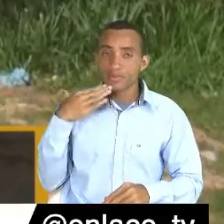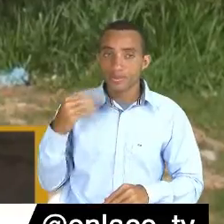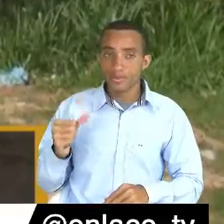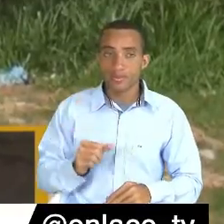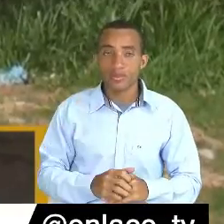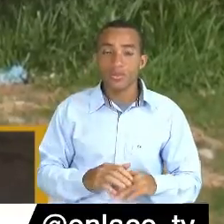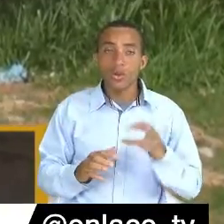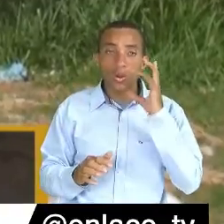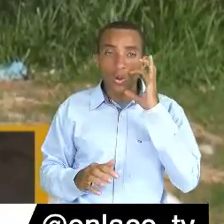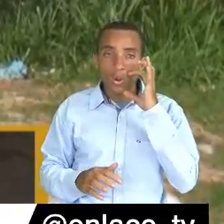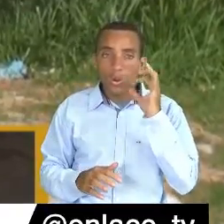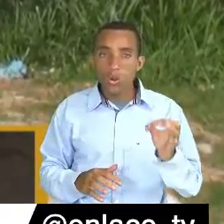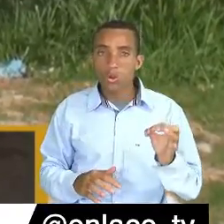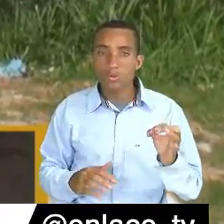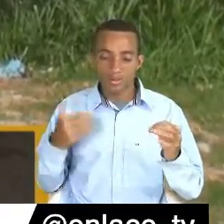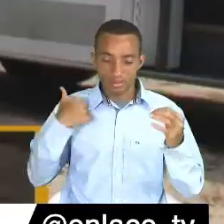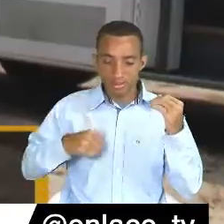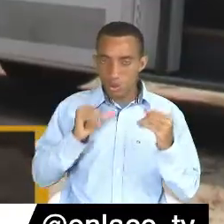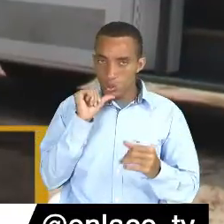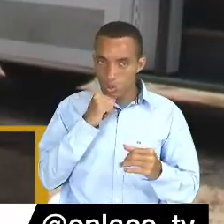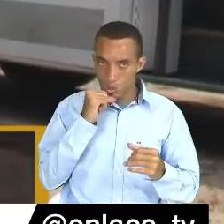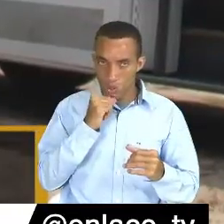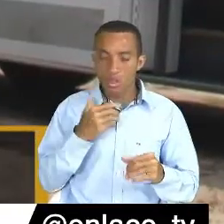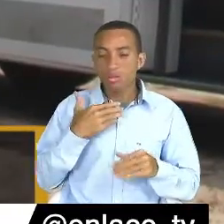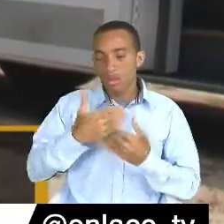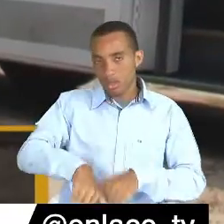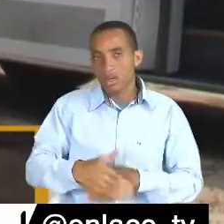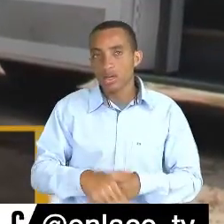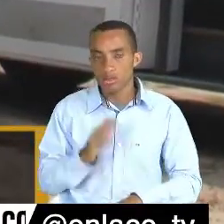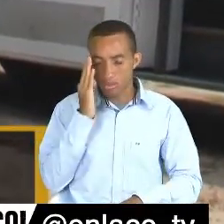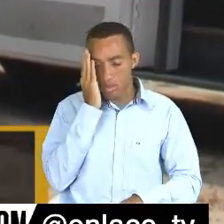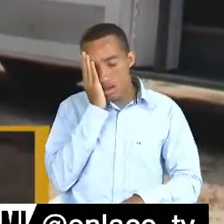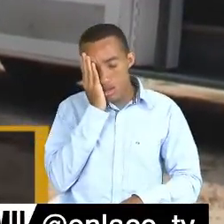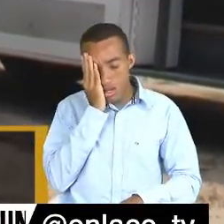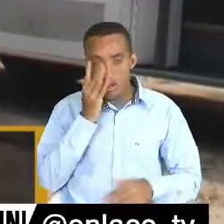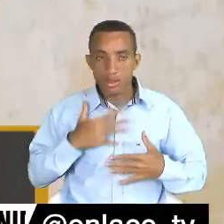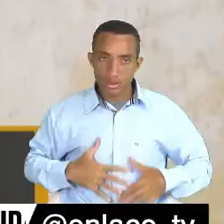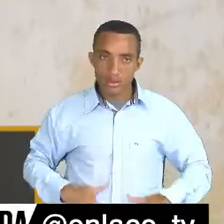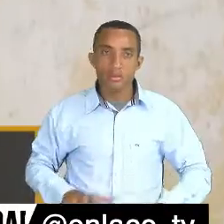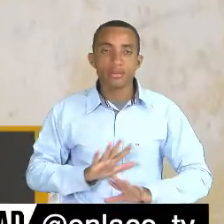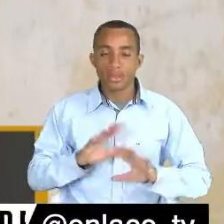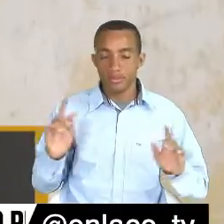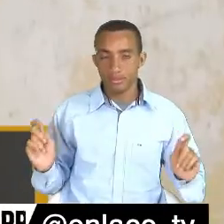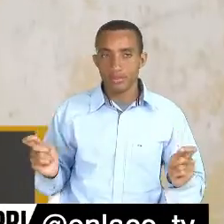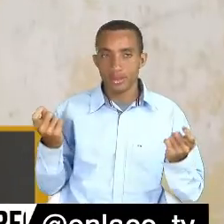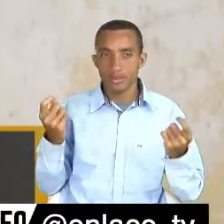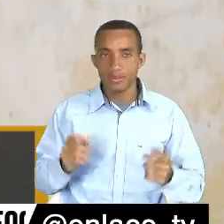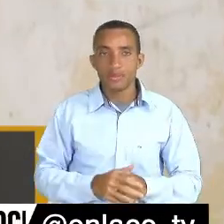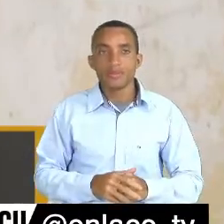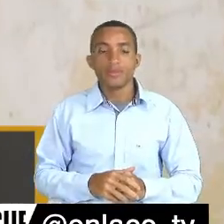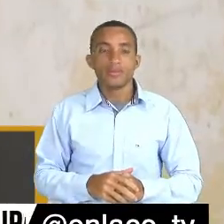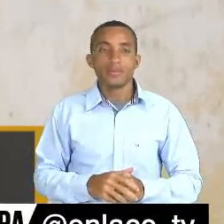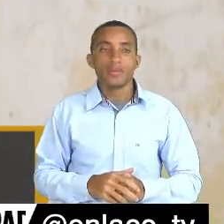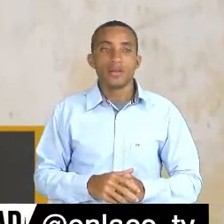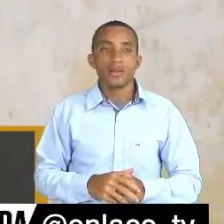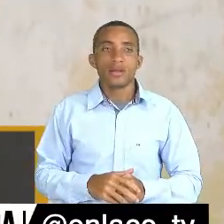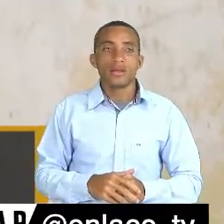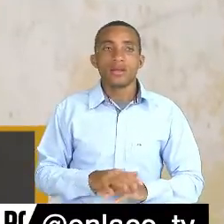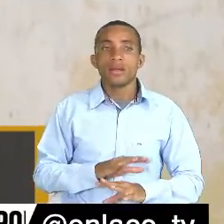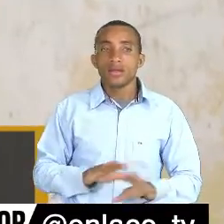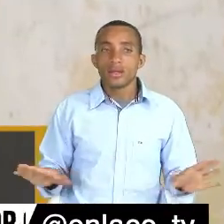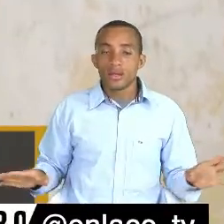que resultó herido es otro habitante de la calle y según la policía se encuentra fuera de peligro. En estos momentos esta persona en el primer diagnóstico